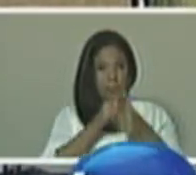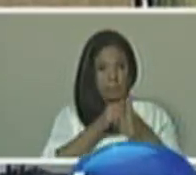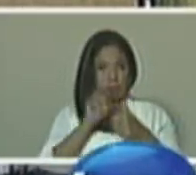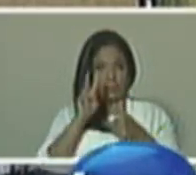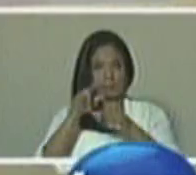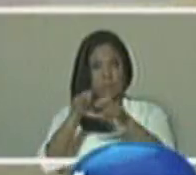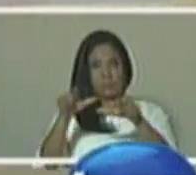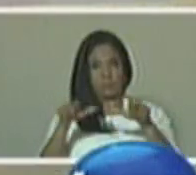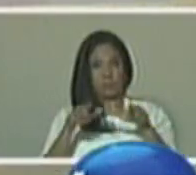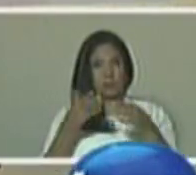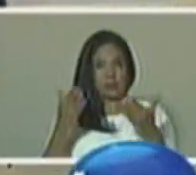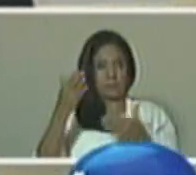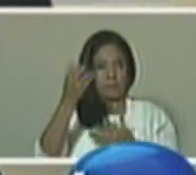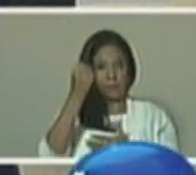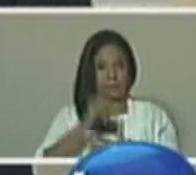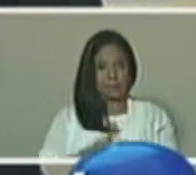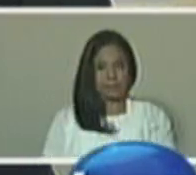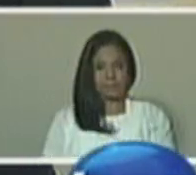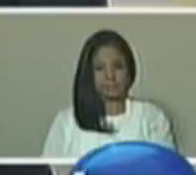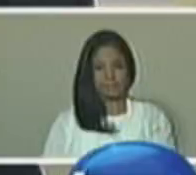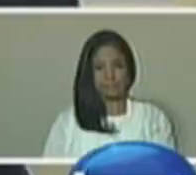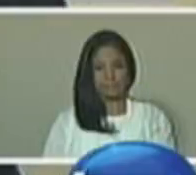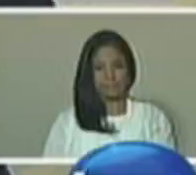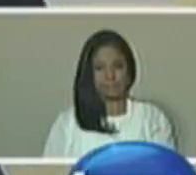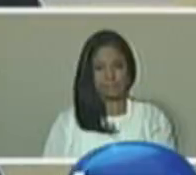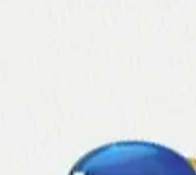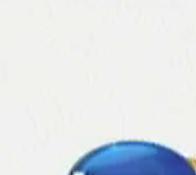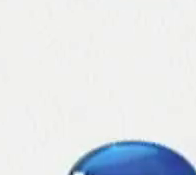lugar. Veamos.